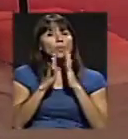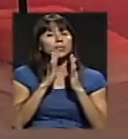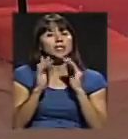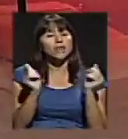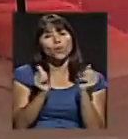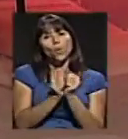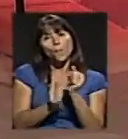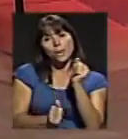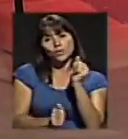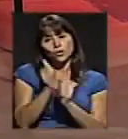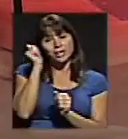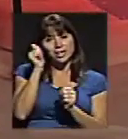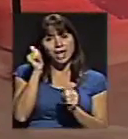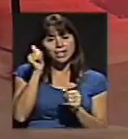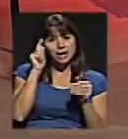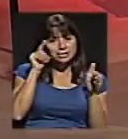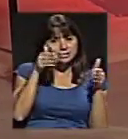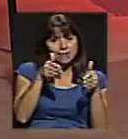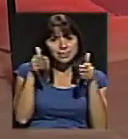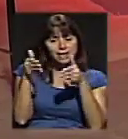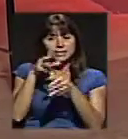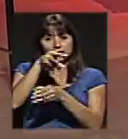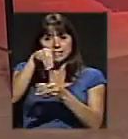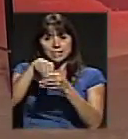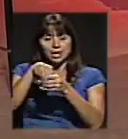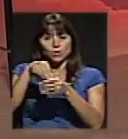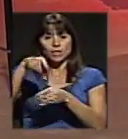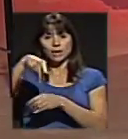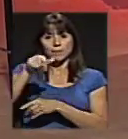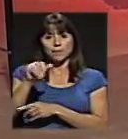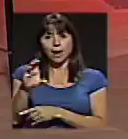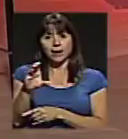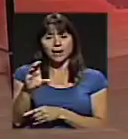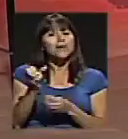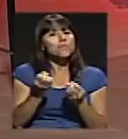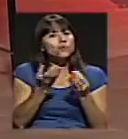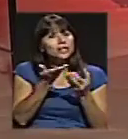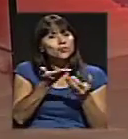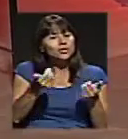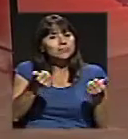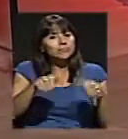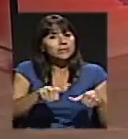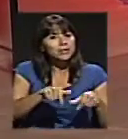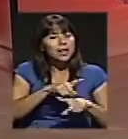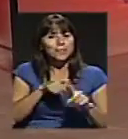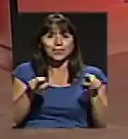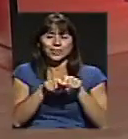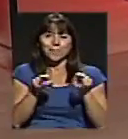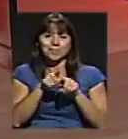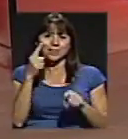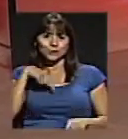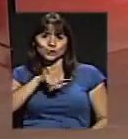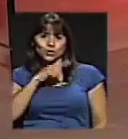PAC y pues hay muchos puntos de acuerdo, pero también vemos con preocupación que ellos no se ponen de acuerdo a lo